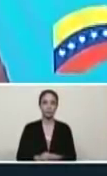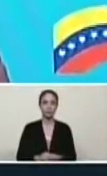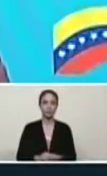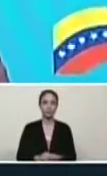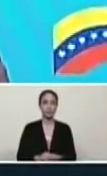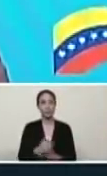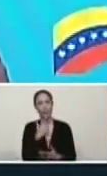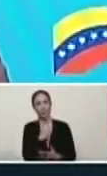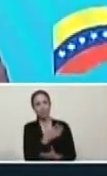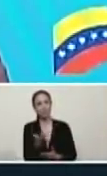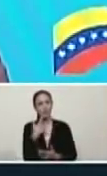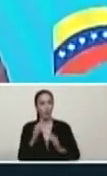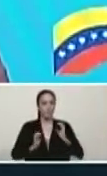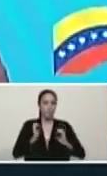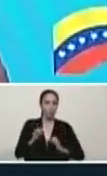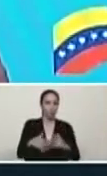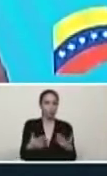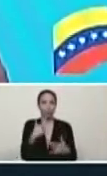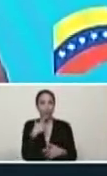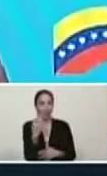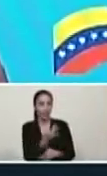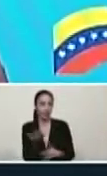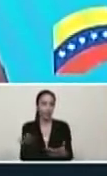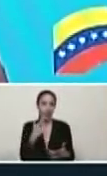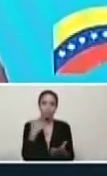que dicen cuántas verdades